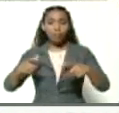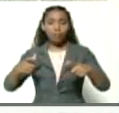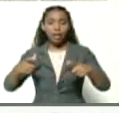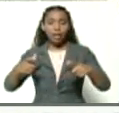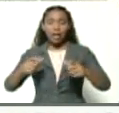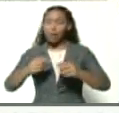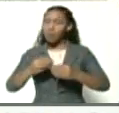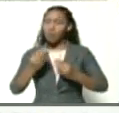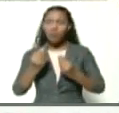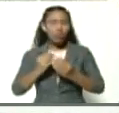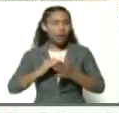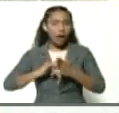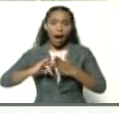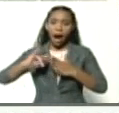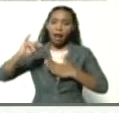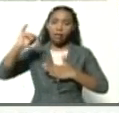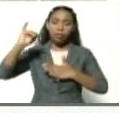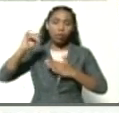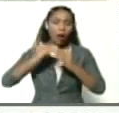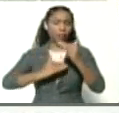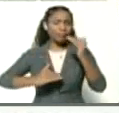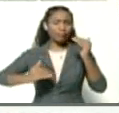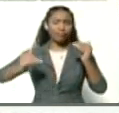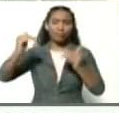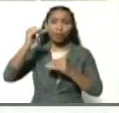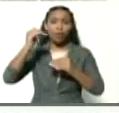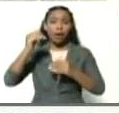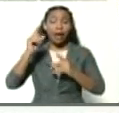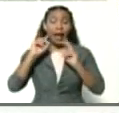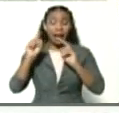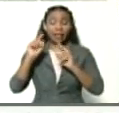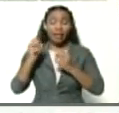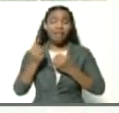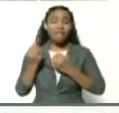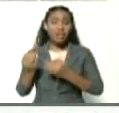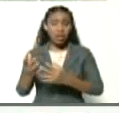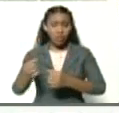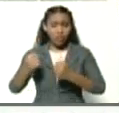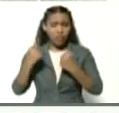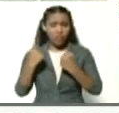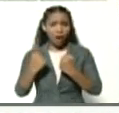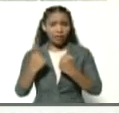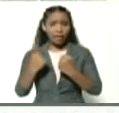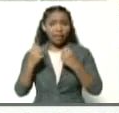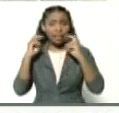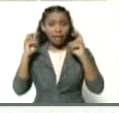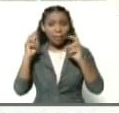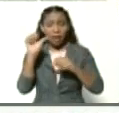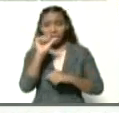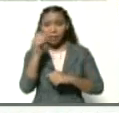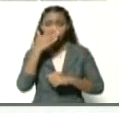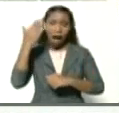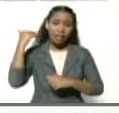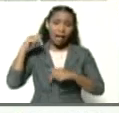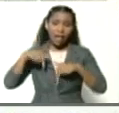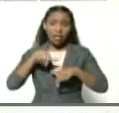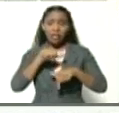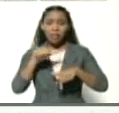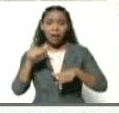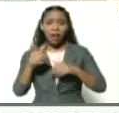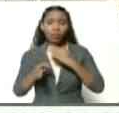Alto, alto. Esta variante brasileña es virulenta. En relación con la semana anterior, esta semana